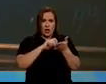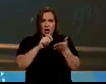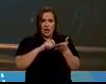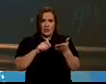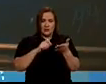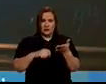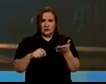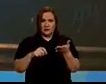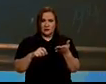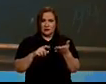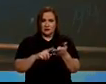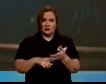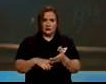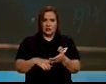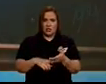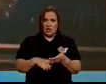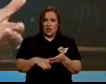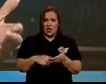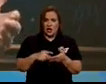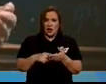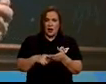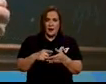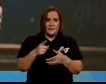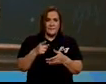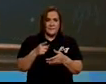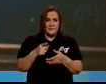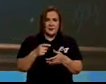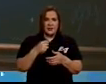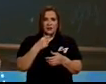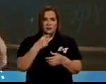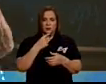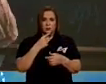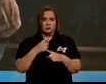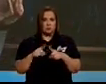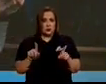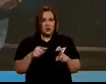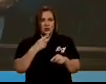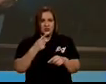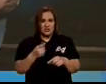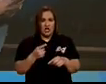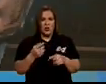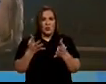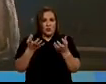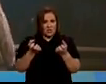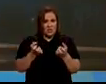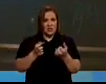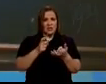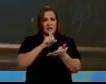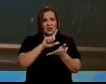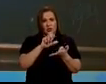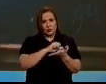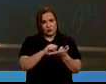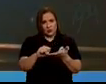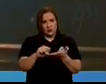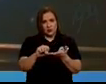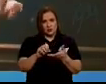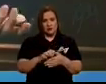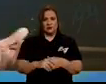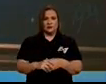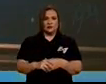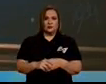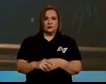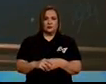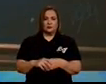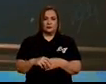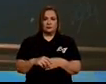Groce Mena, pero que expresa lo que pensaban los santeños, es decir, vamos bajo la espada de Bolívar porque nosotros solo no nos